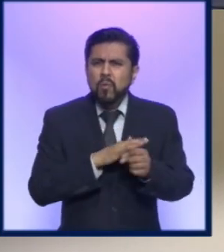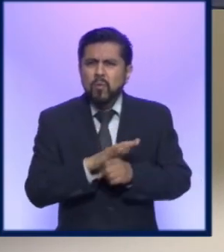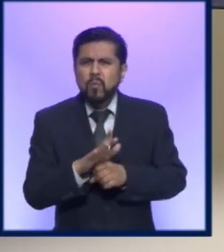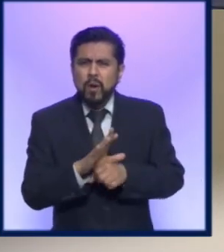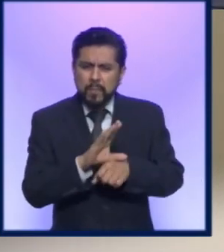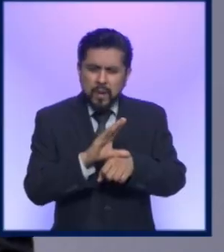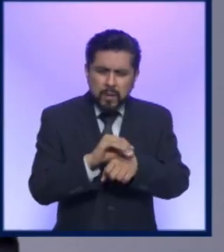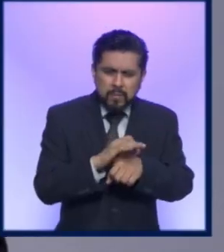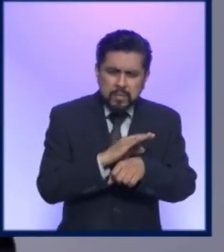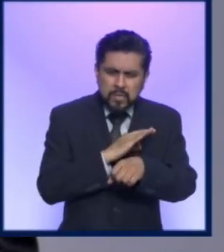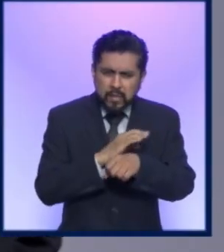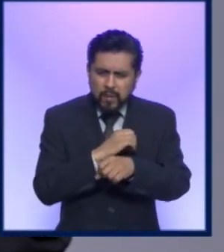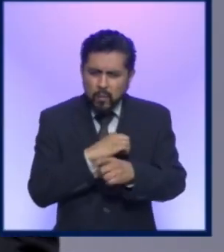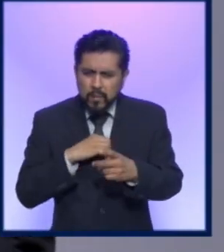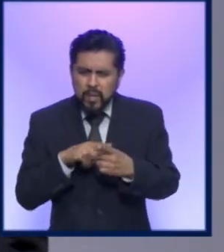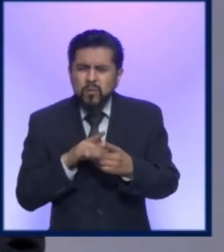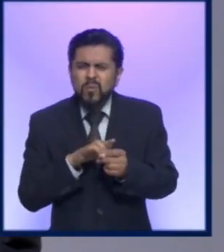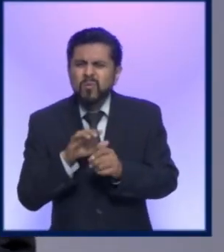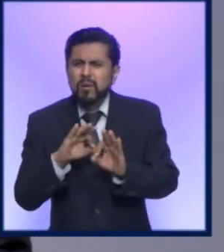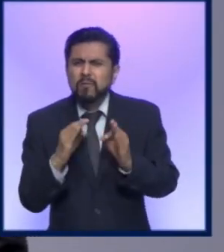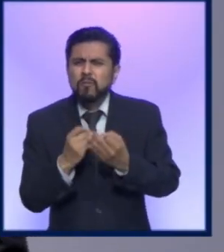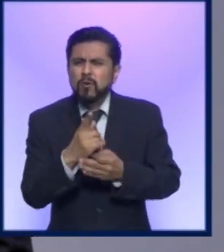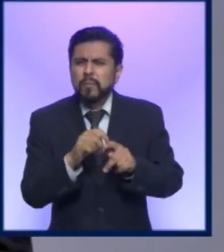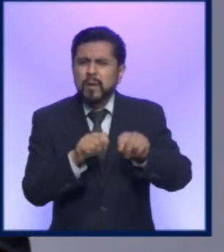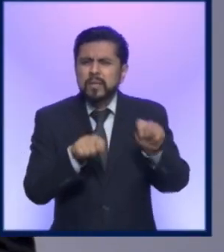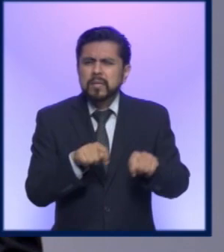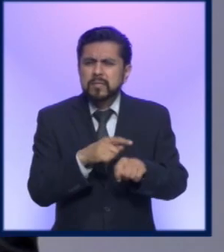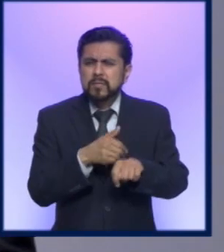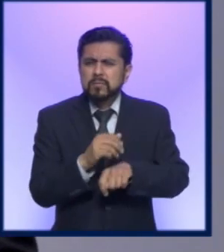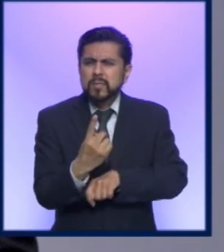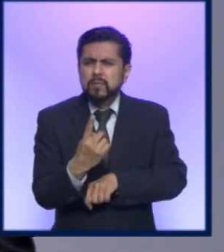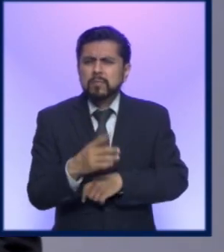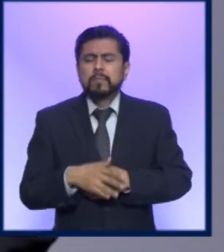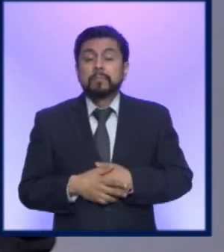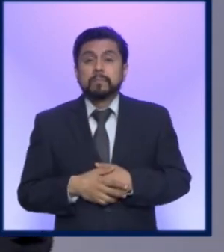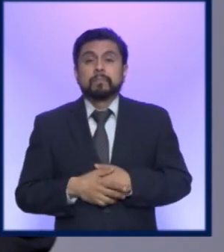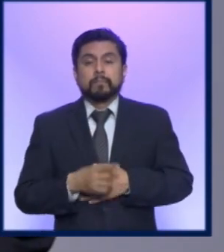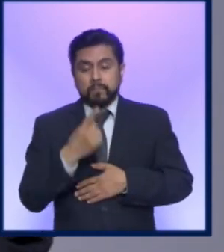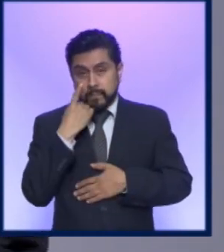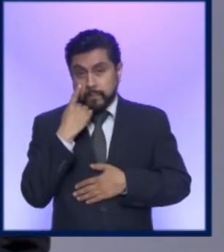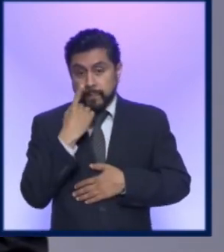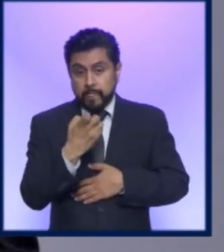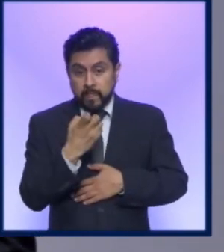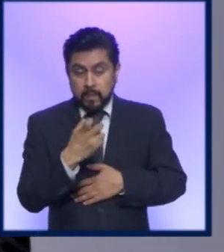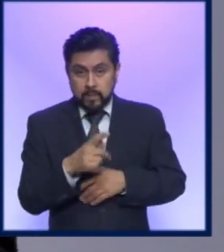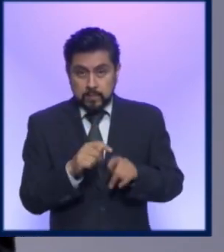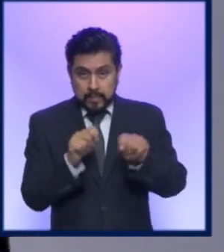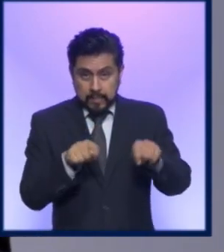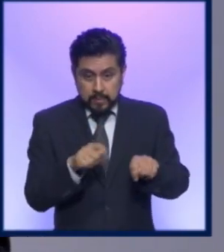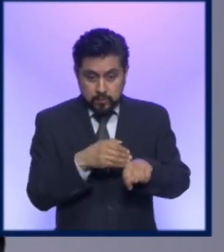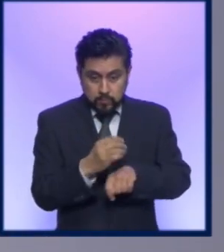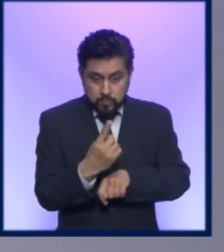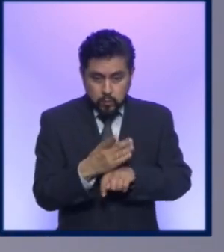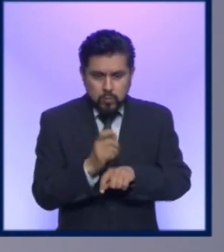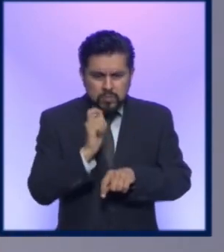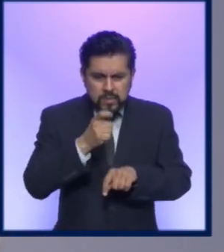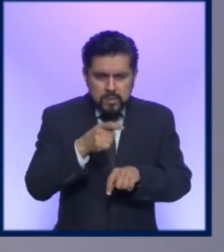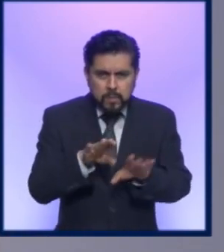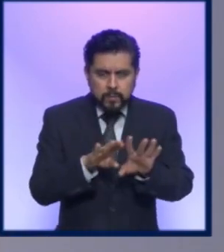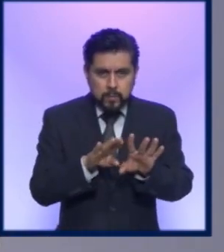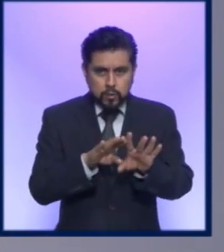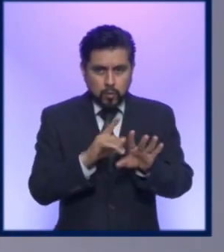regulatoria en principio te diré Lu que es una es un que delimita